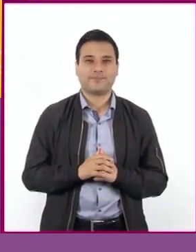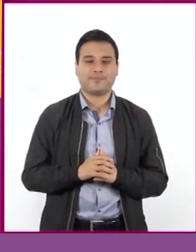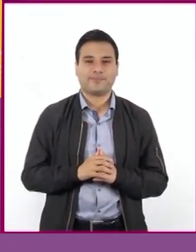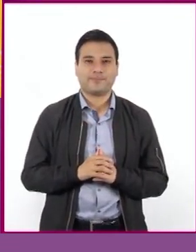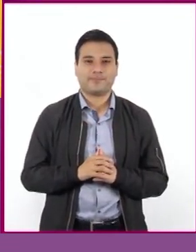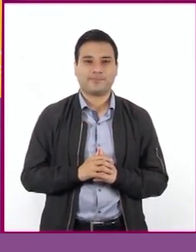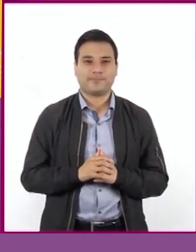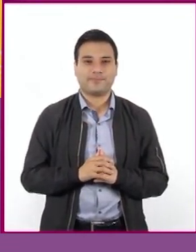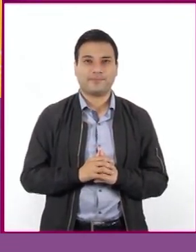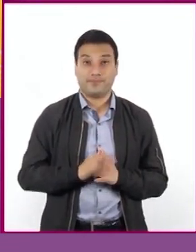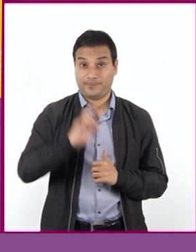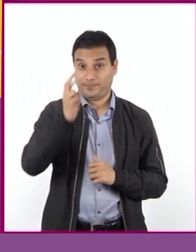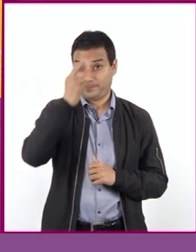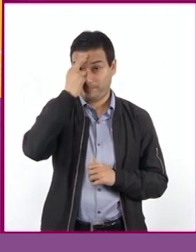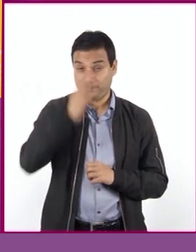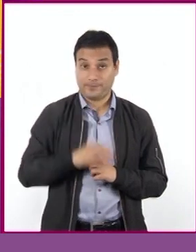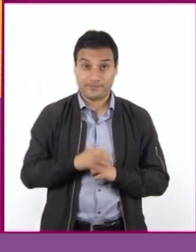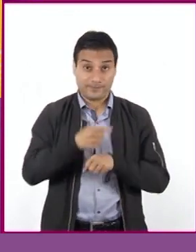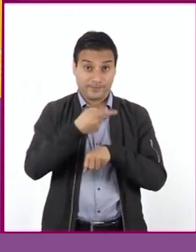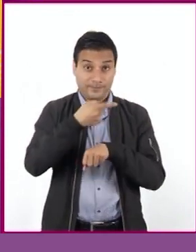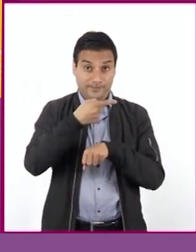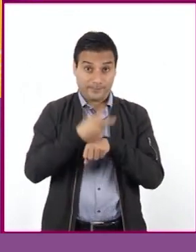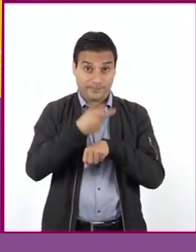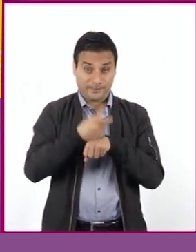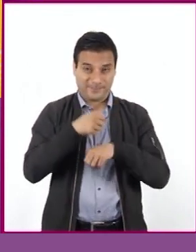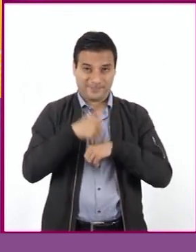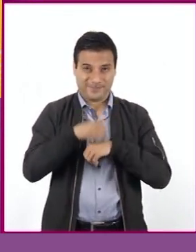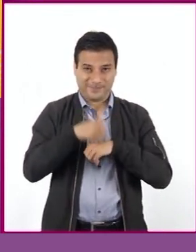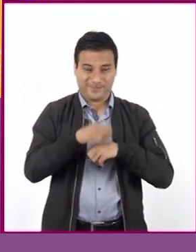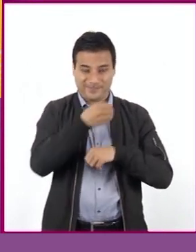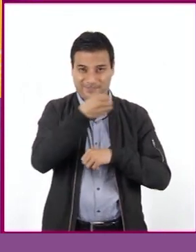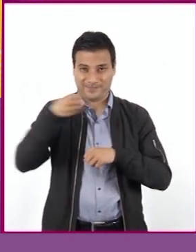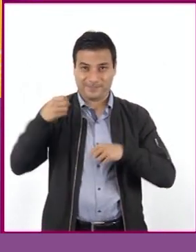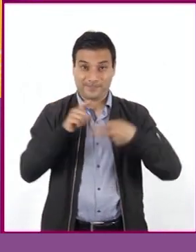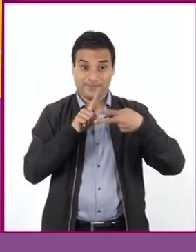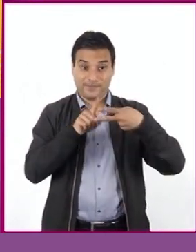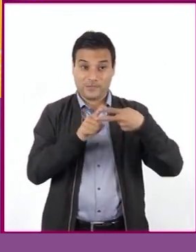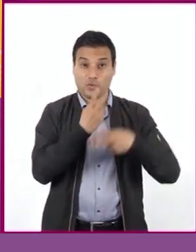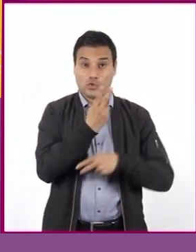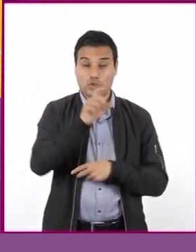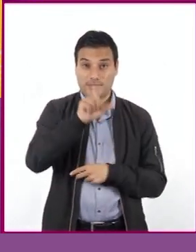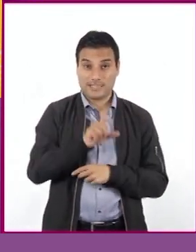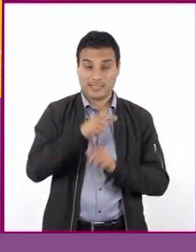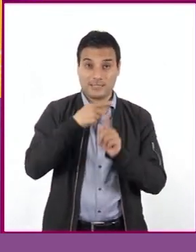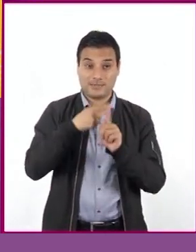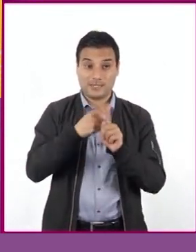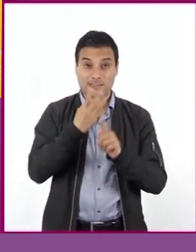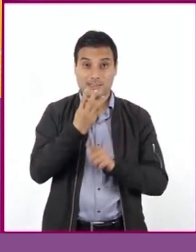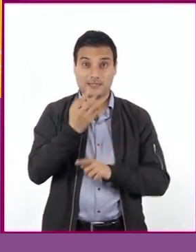en cuenta la primera ecuación, 2x más 3y igual a 5.